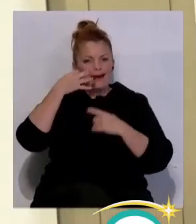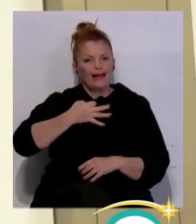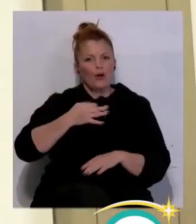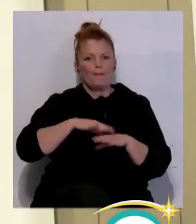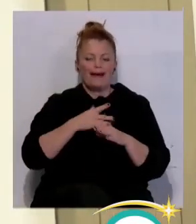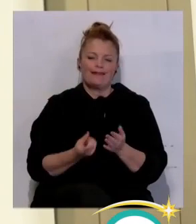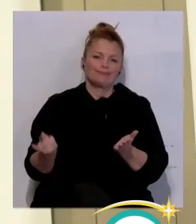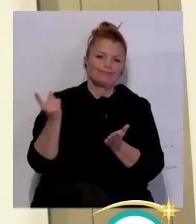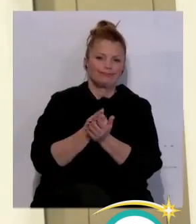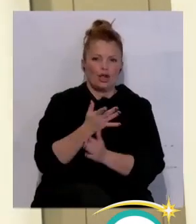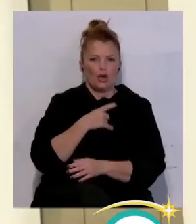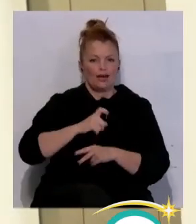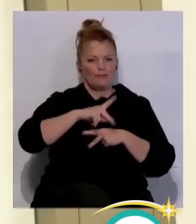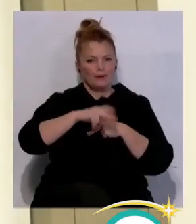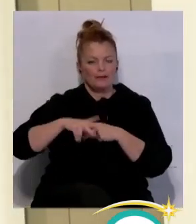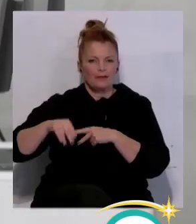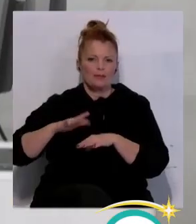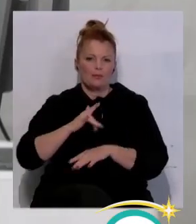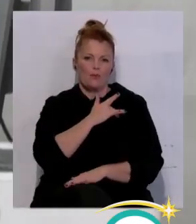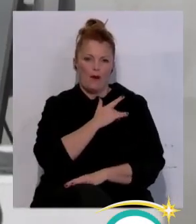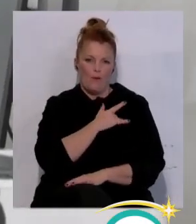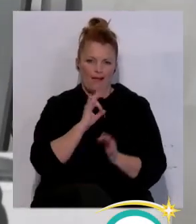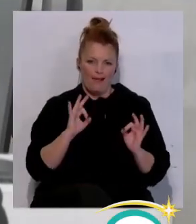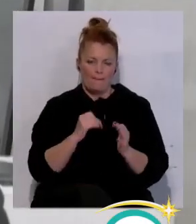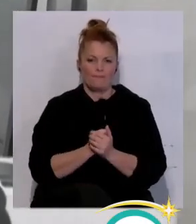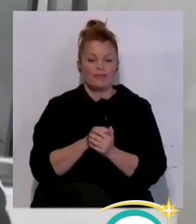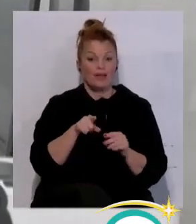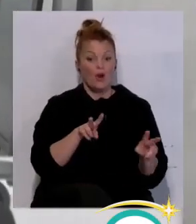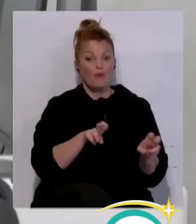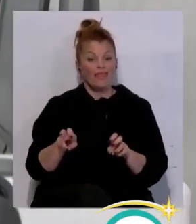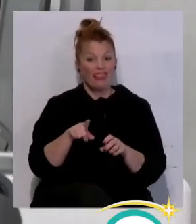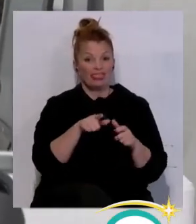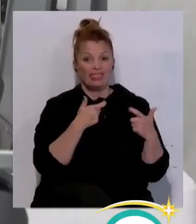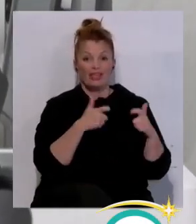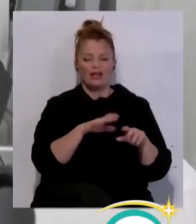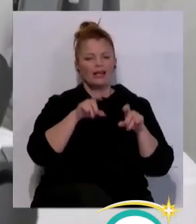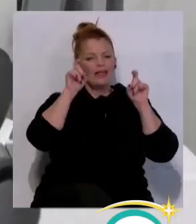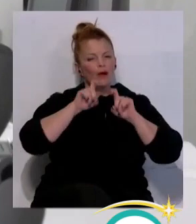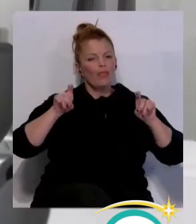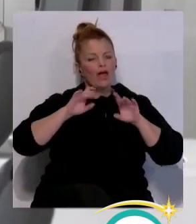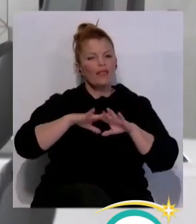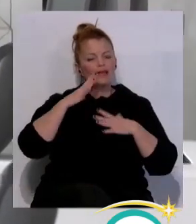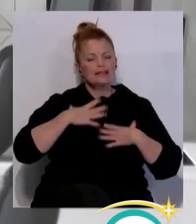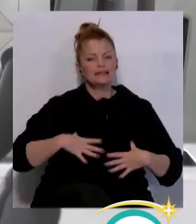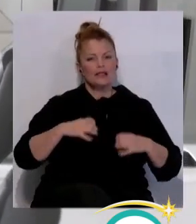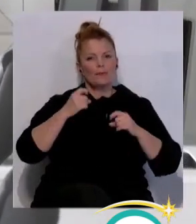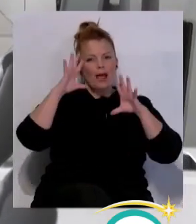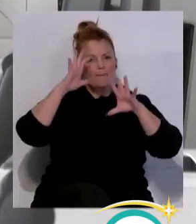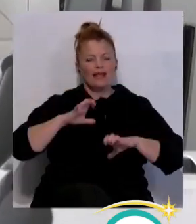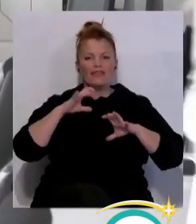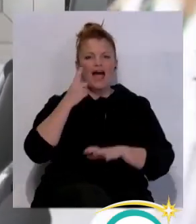evitar que se repita el accidente vascular sufrido. La novedad que presenta esta unidad es la educación en salud para aprender hábitos de